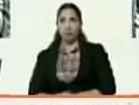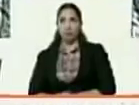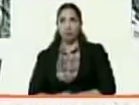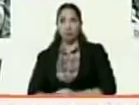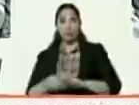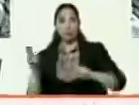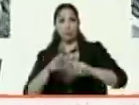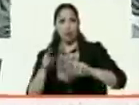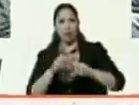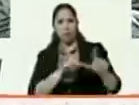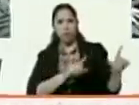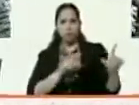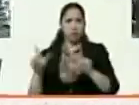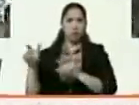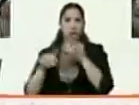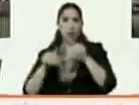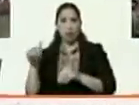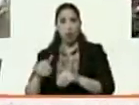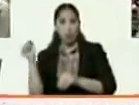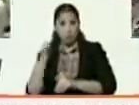¿Táchira está lista para unas elecciones?